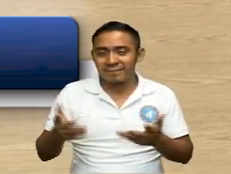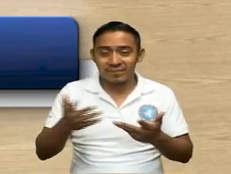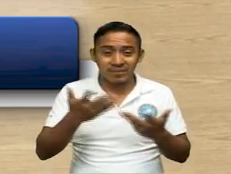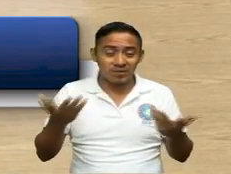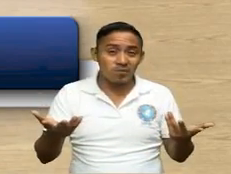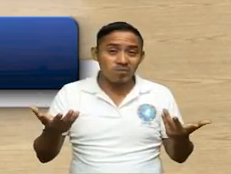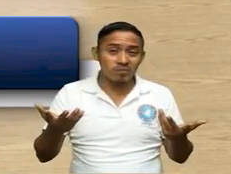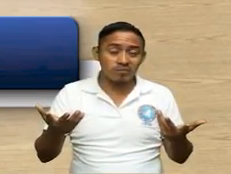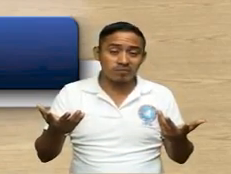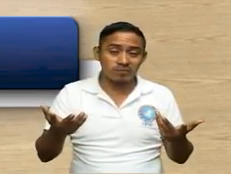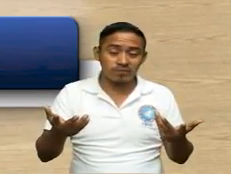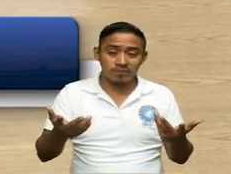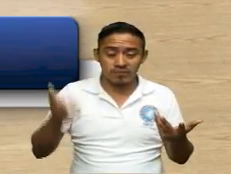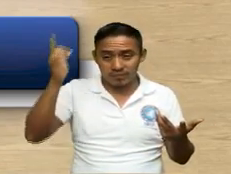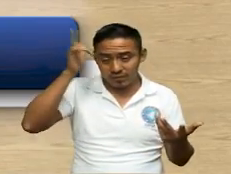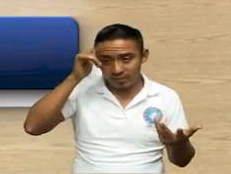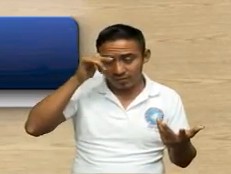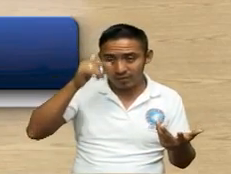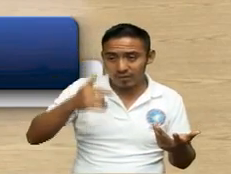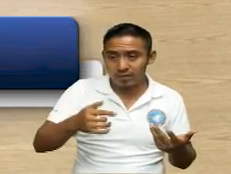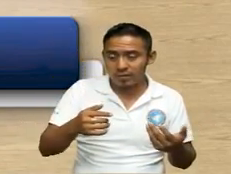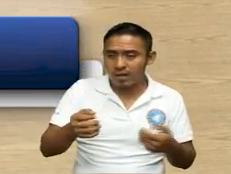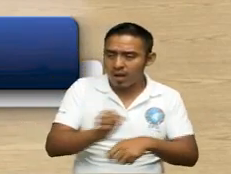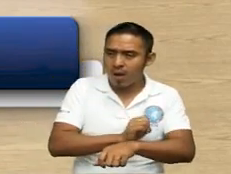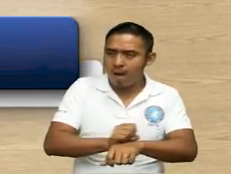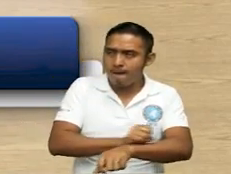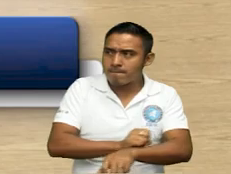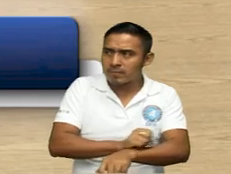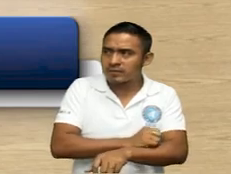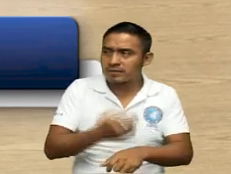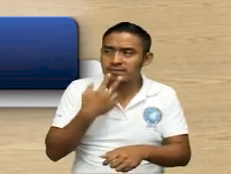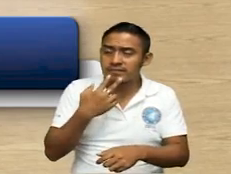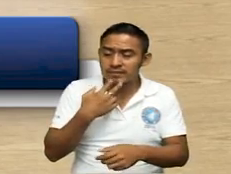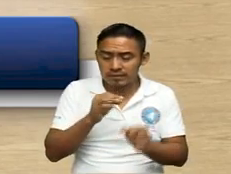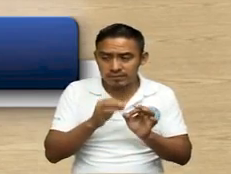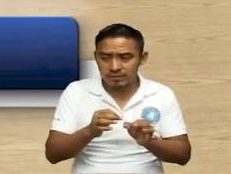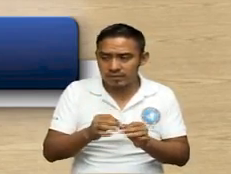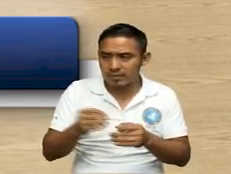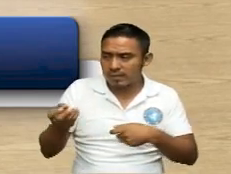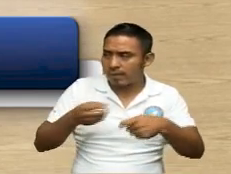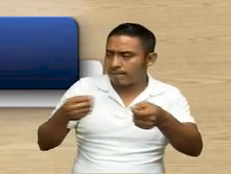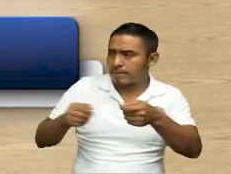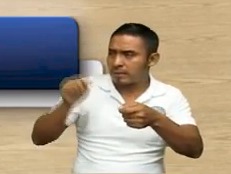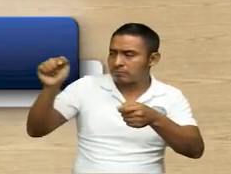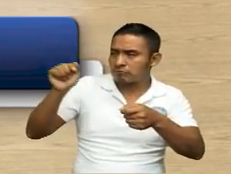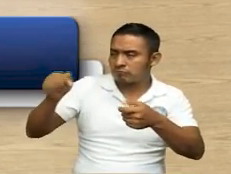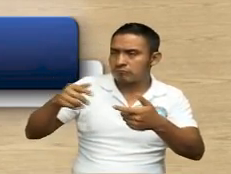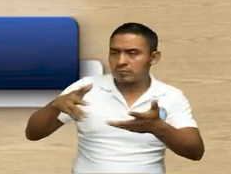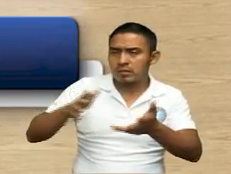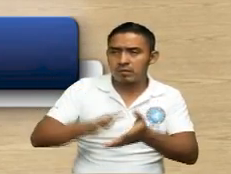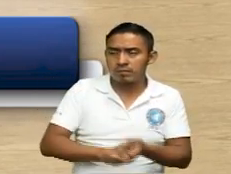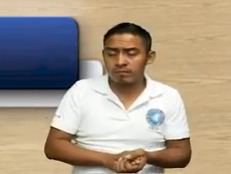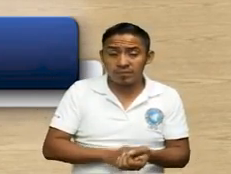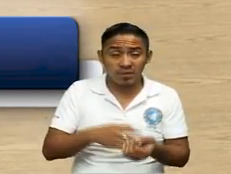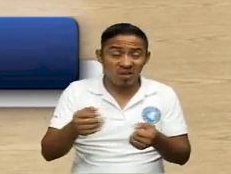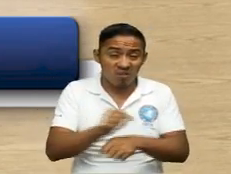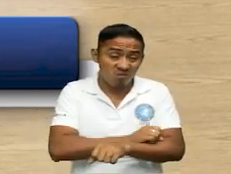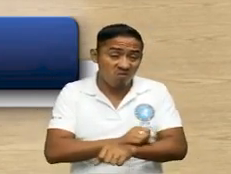inadecuados, estamos hablando que los jabones que normalmente venden en los súperes y eso, son jabones muy